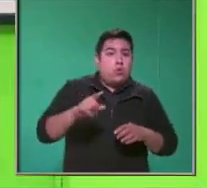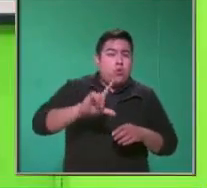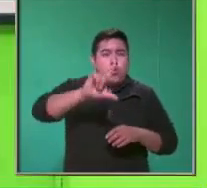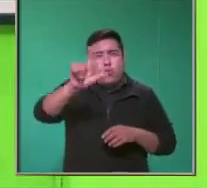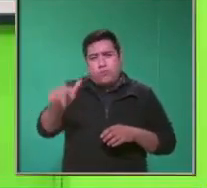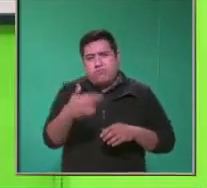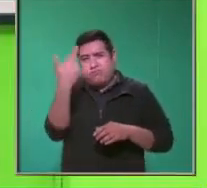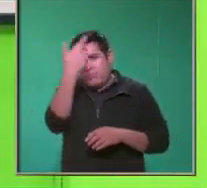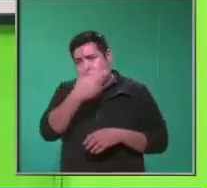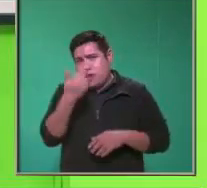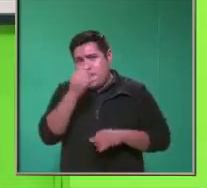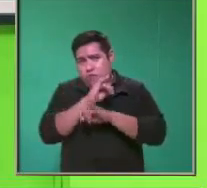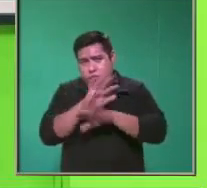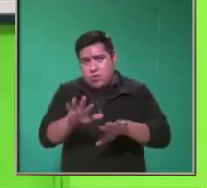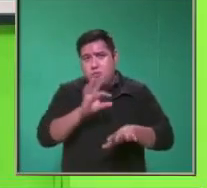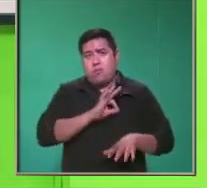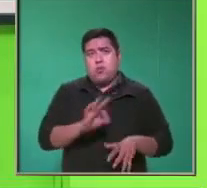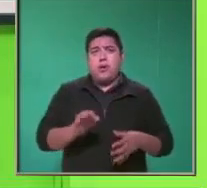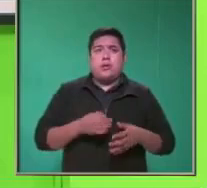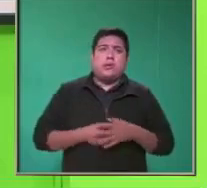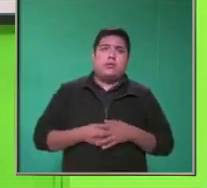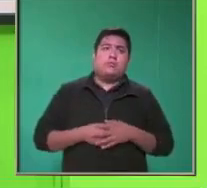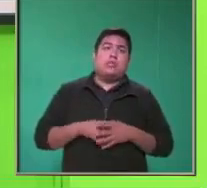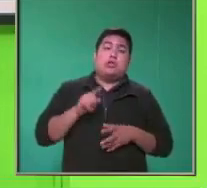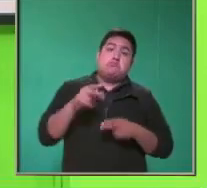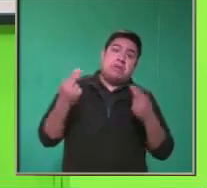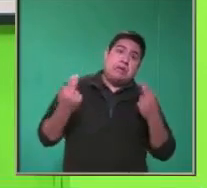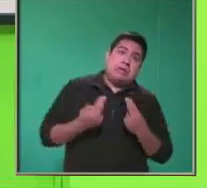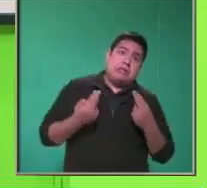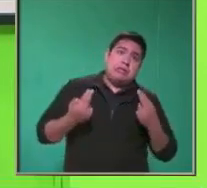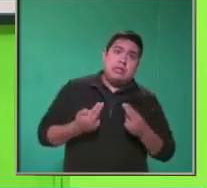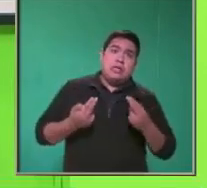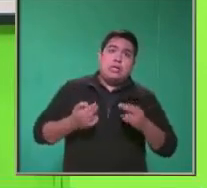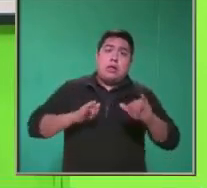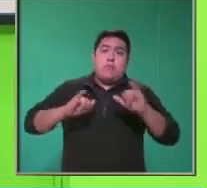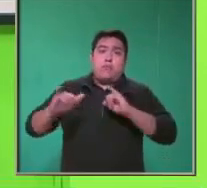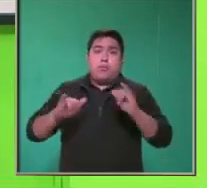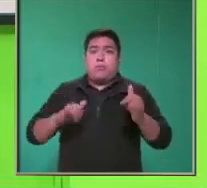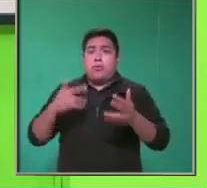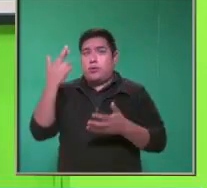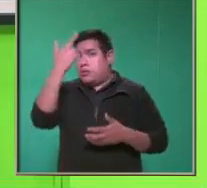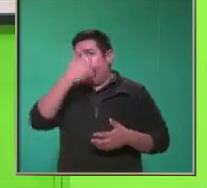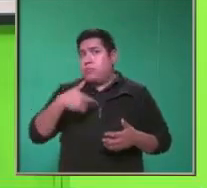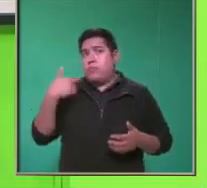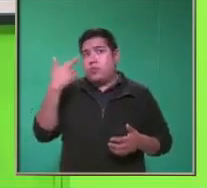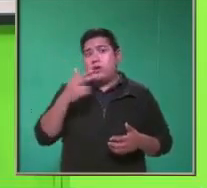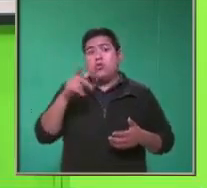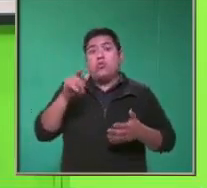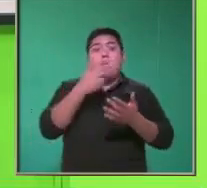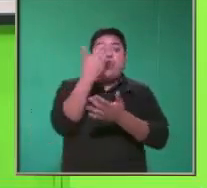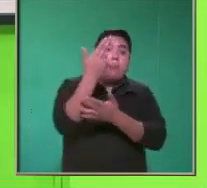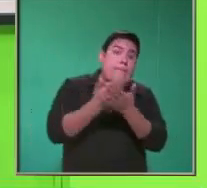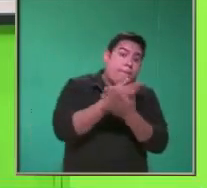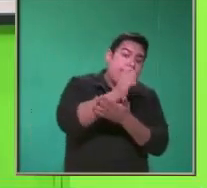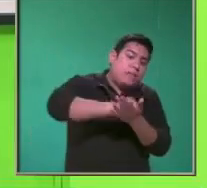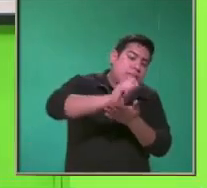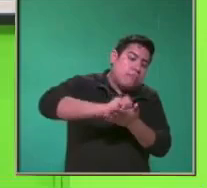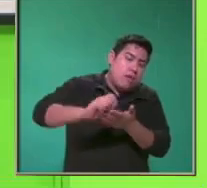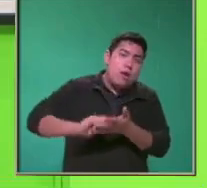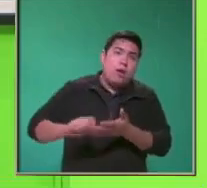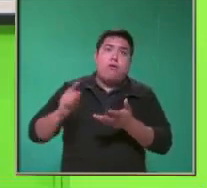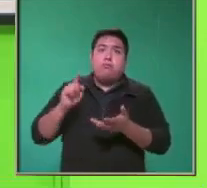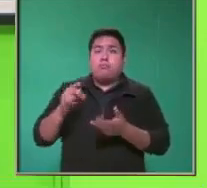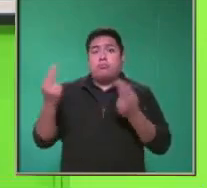28 esta información. Si necesitas revisar el mapa porque te pidieron que lo iluminaras, que tuvieras una